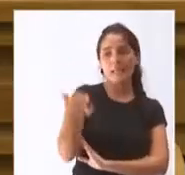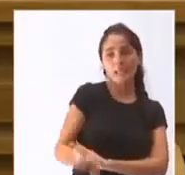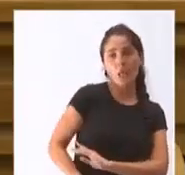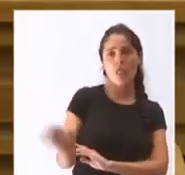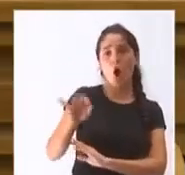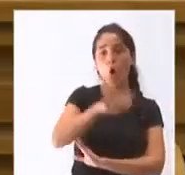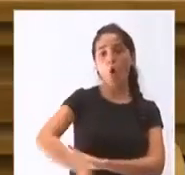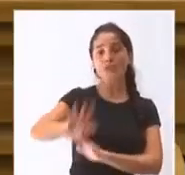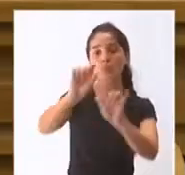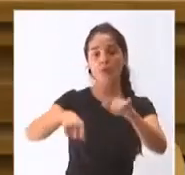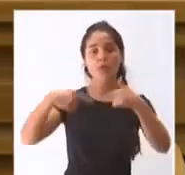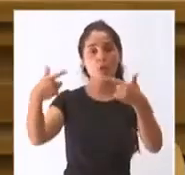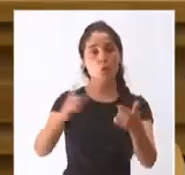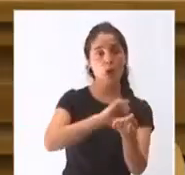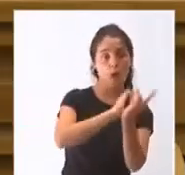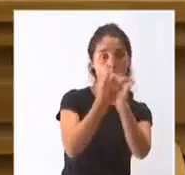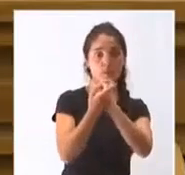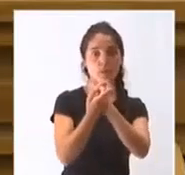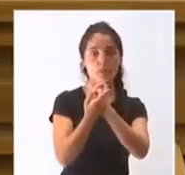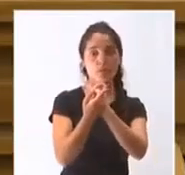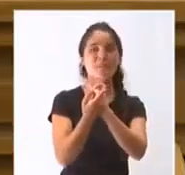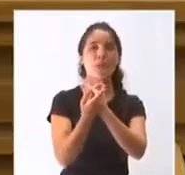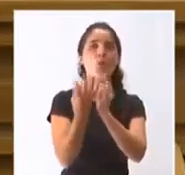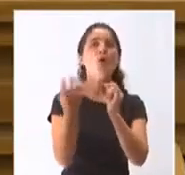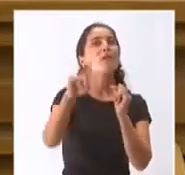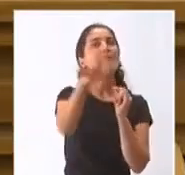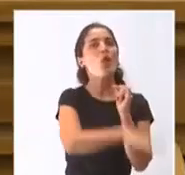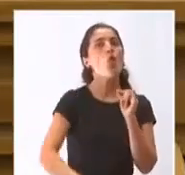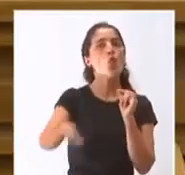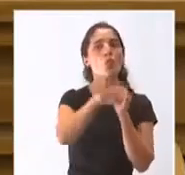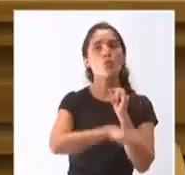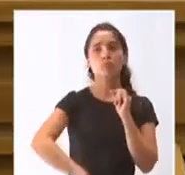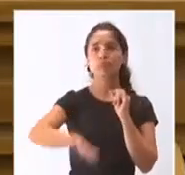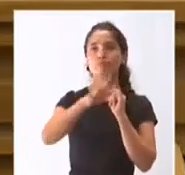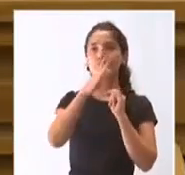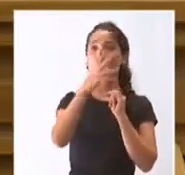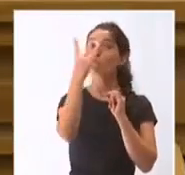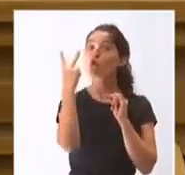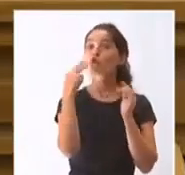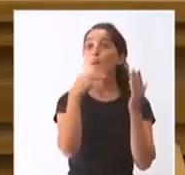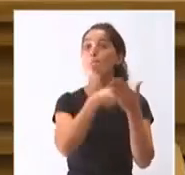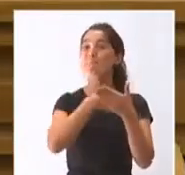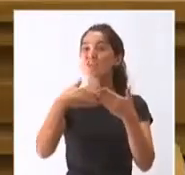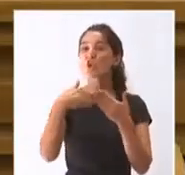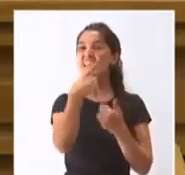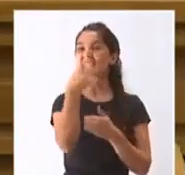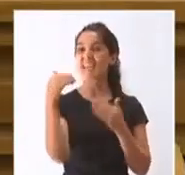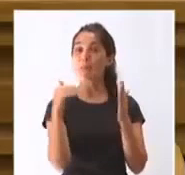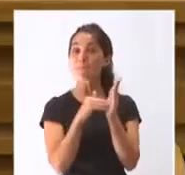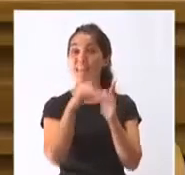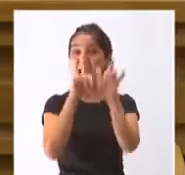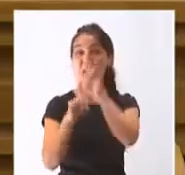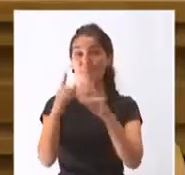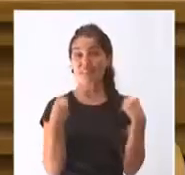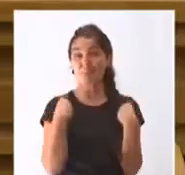la enorme superficie que tenemos para dos millones cien mil habitantes que aquí cabe bélgica holanda y luxemburgo me lo habrán